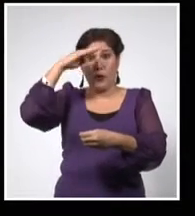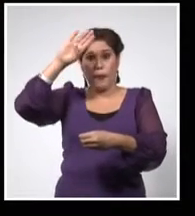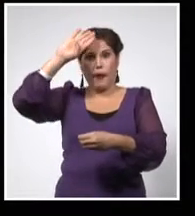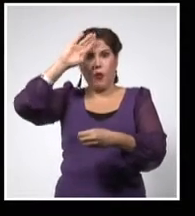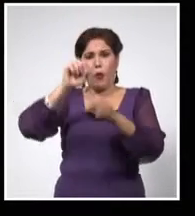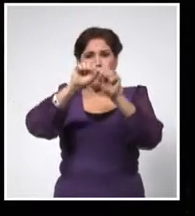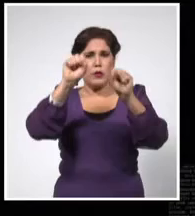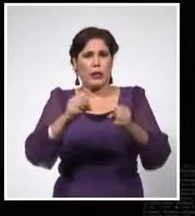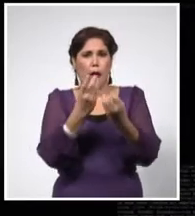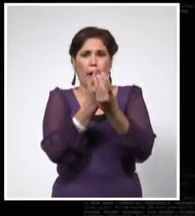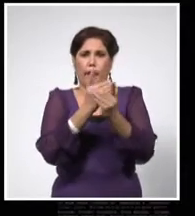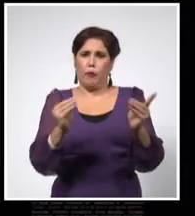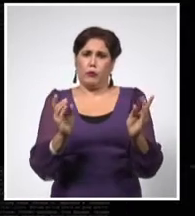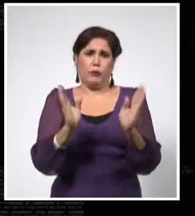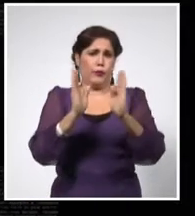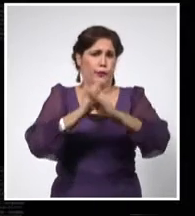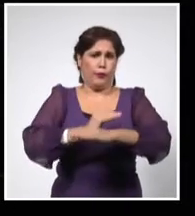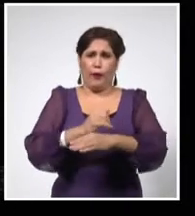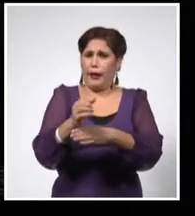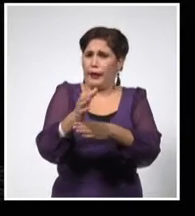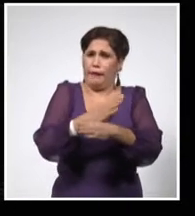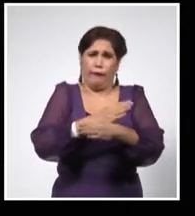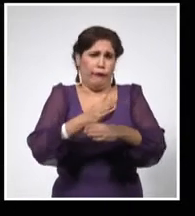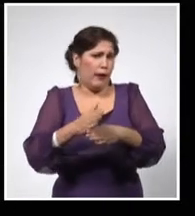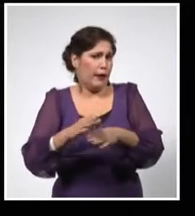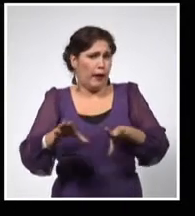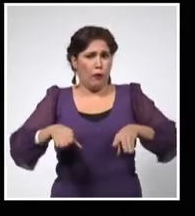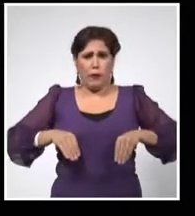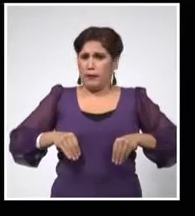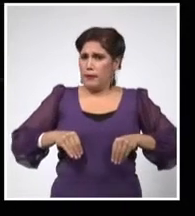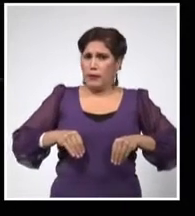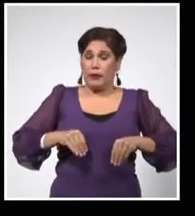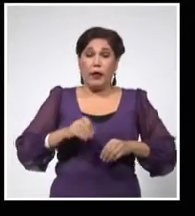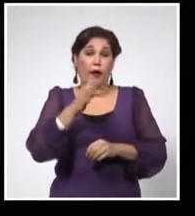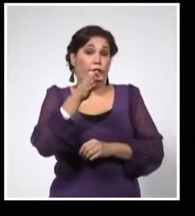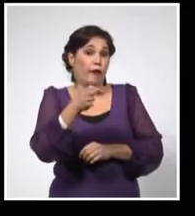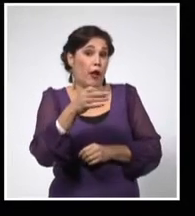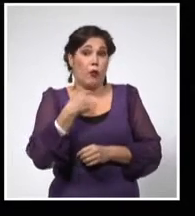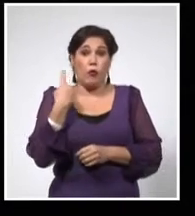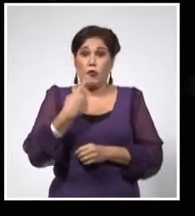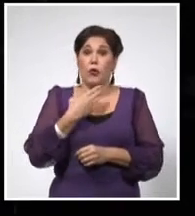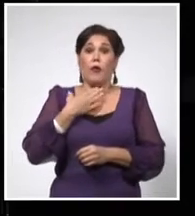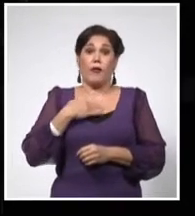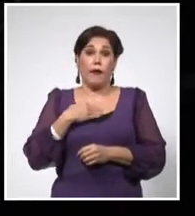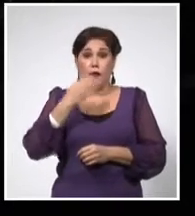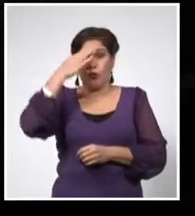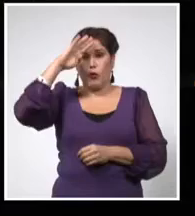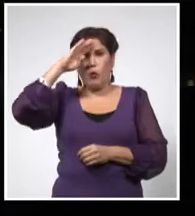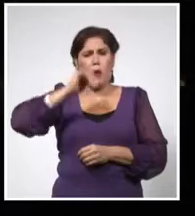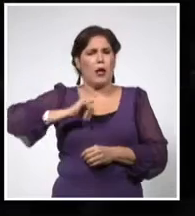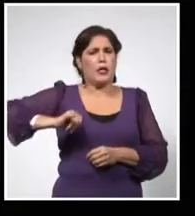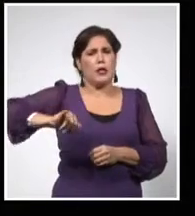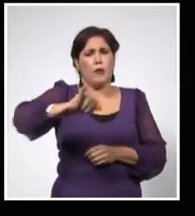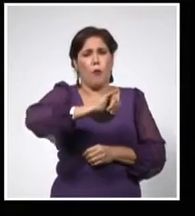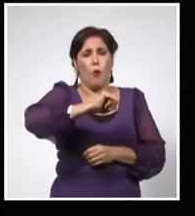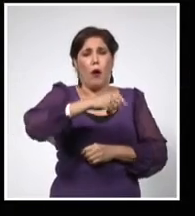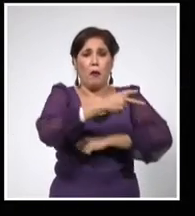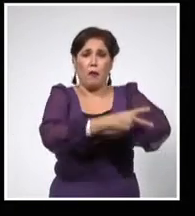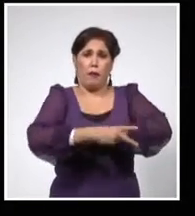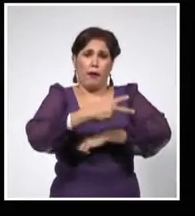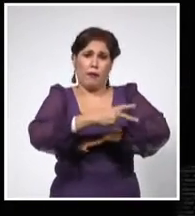sistema democrático distinto, no es un sistema aceptable. Al final del día lo que deseamos para Cuba es lo mismo que tienen todos los otros pueblos de América